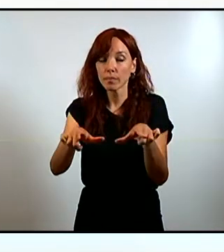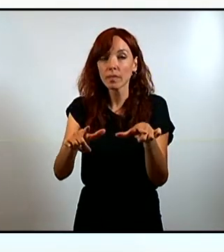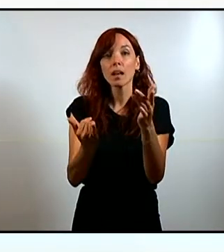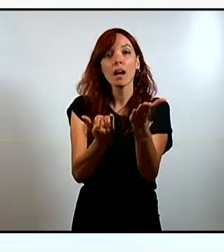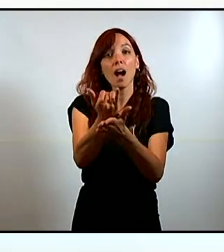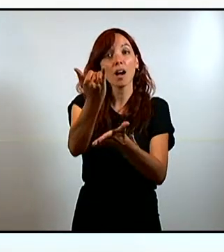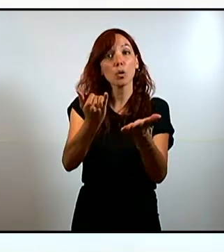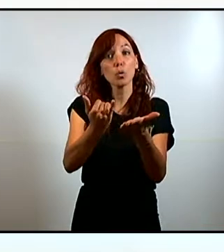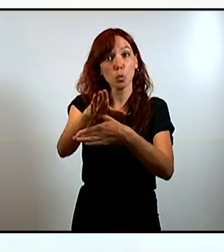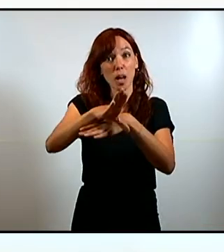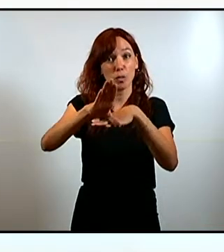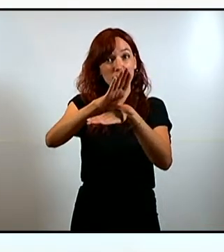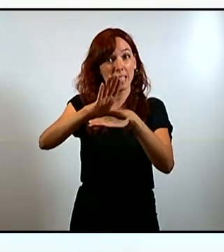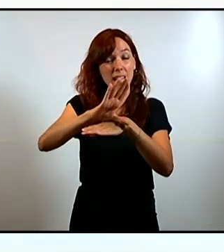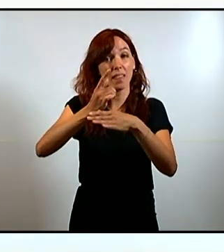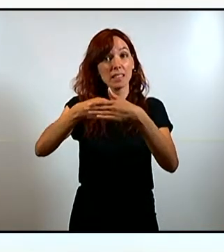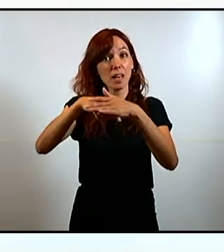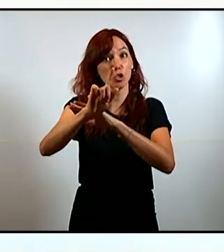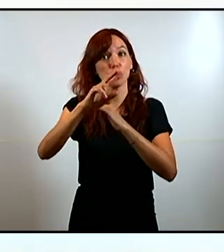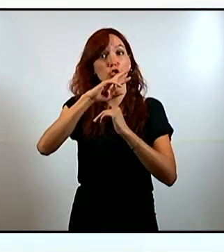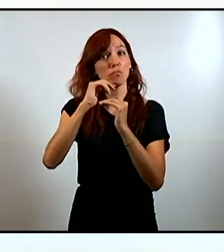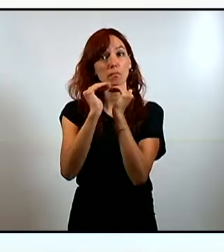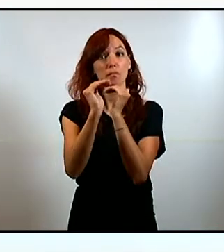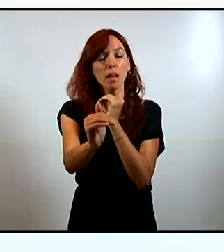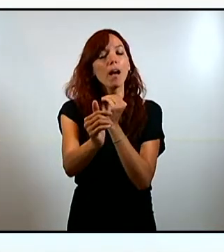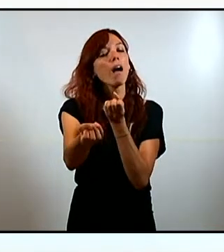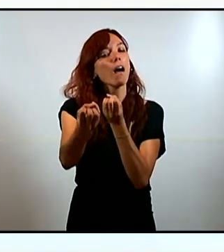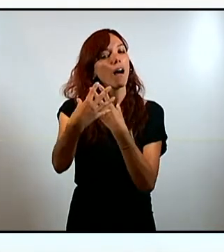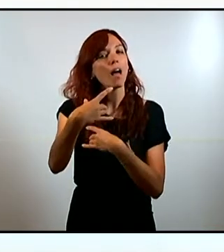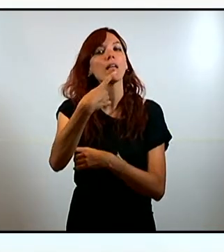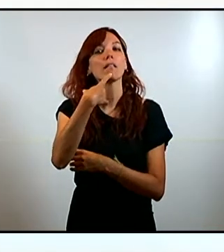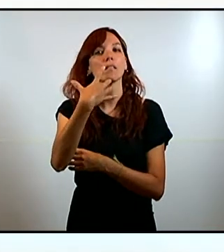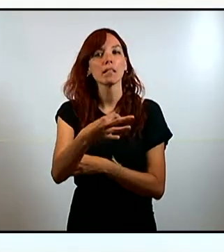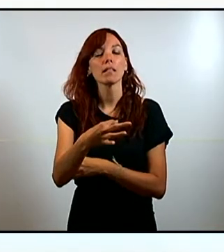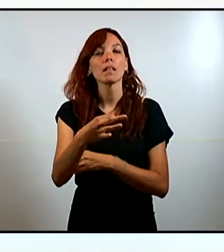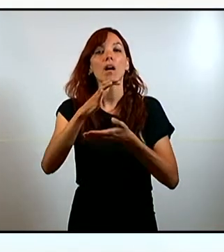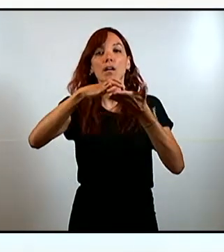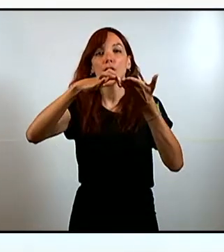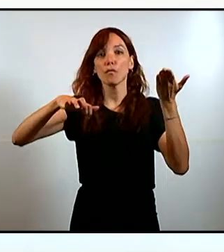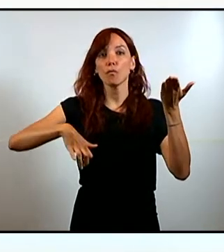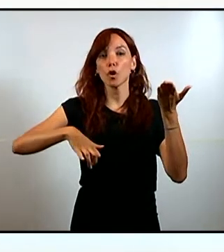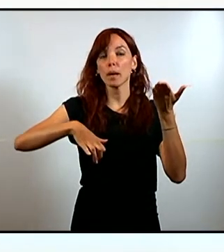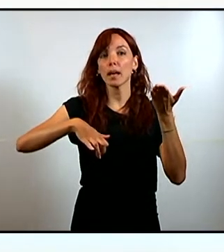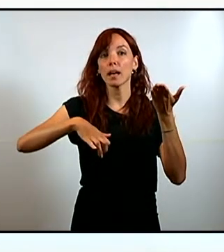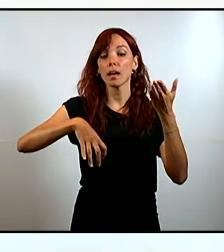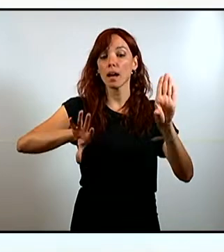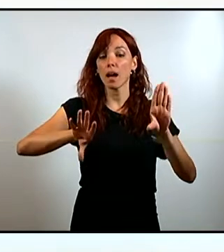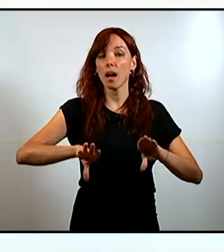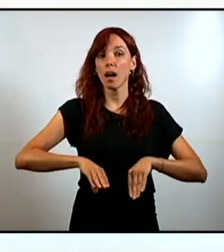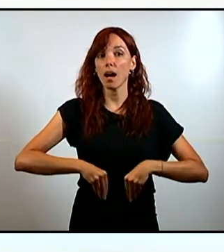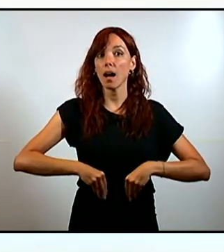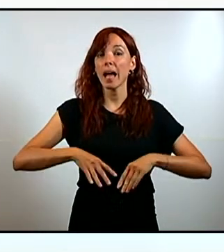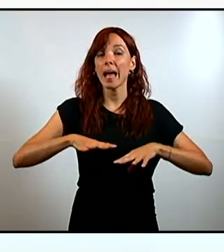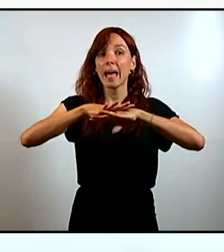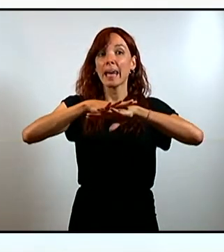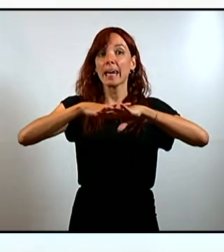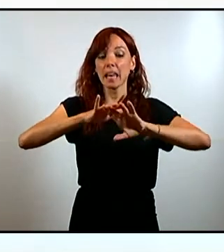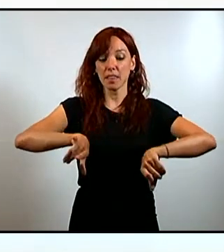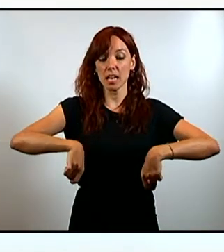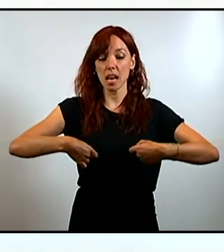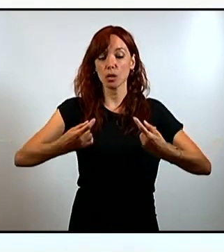Desarrollo Sostenible, nos ha informado de la finalización del informe de afectación de la Red Natura 2000 sobre